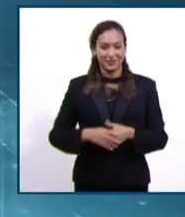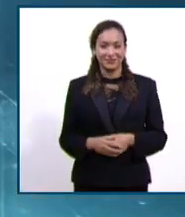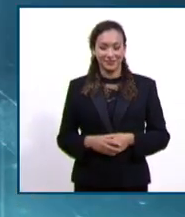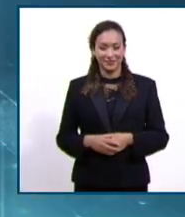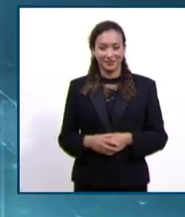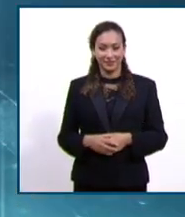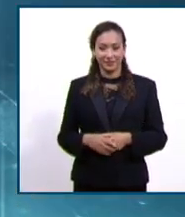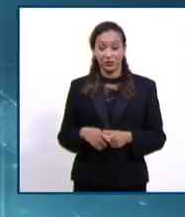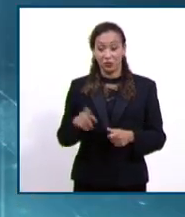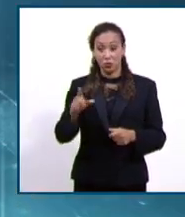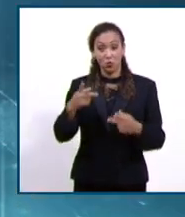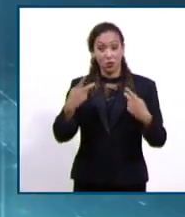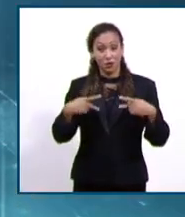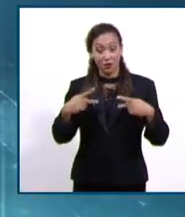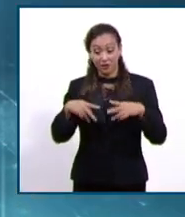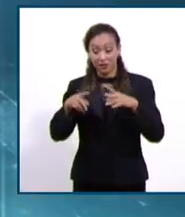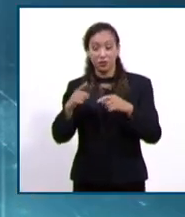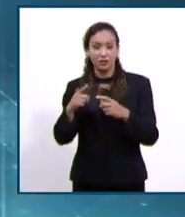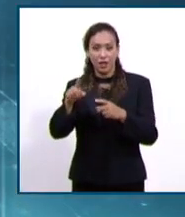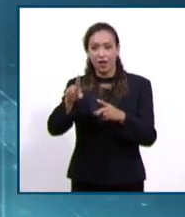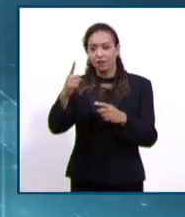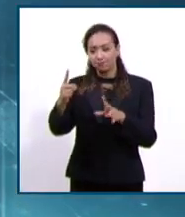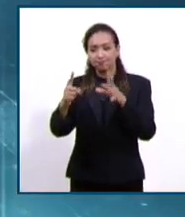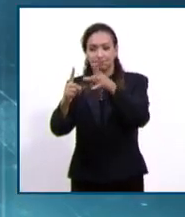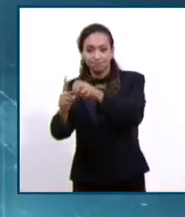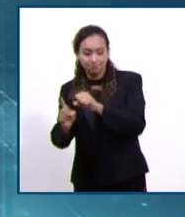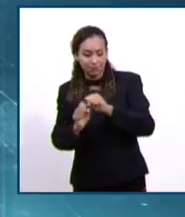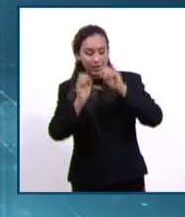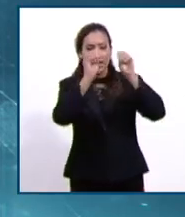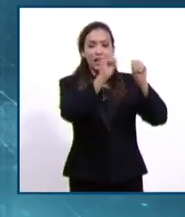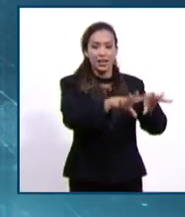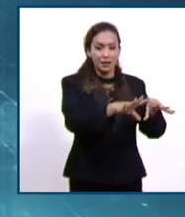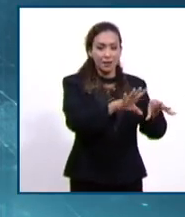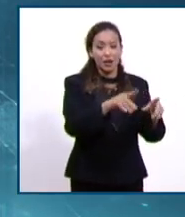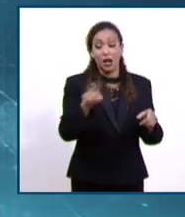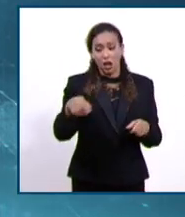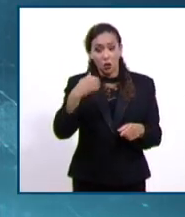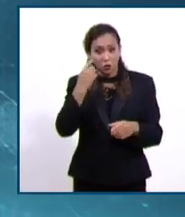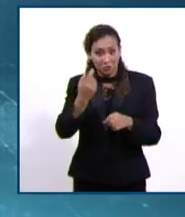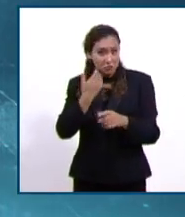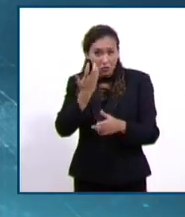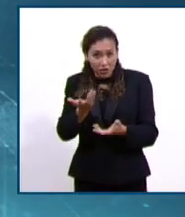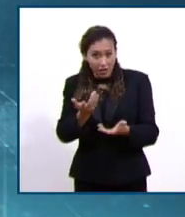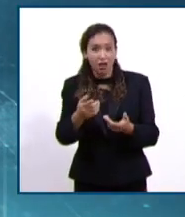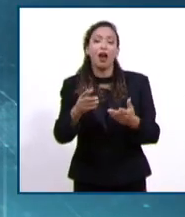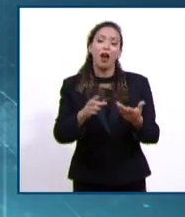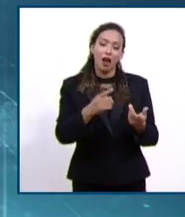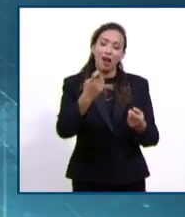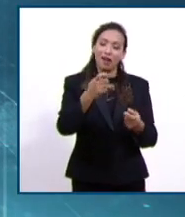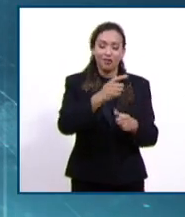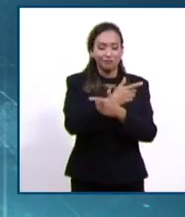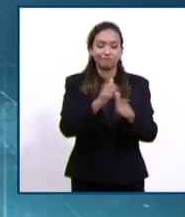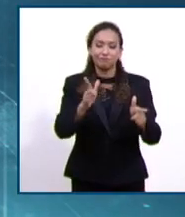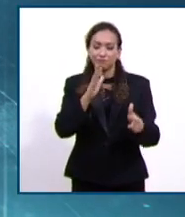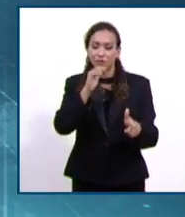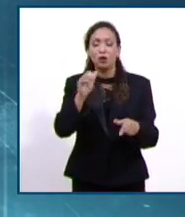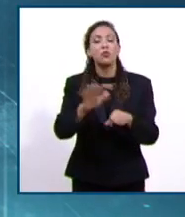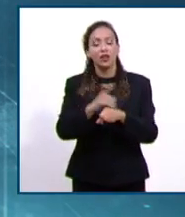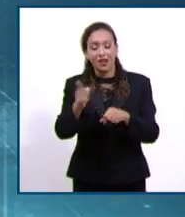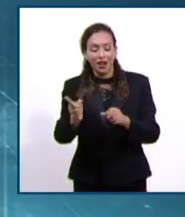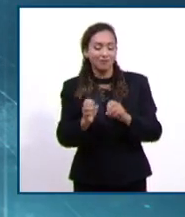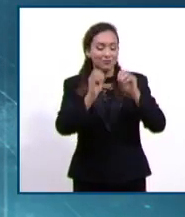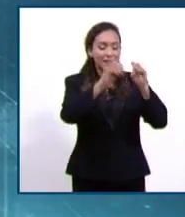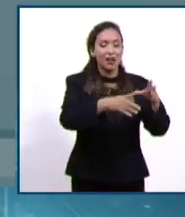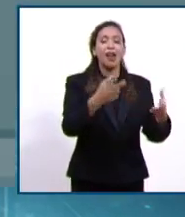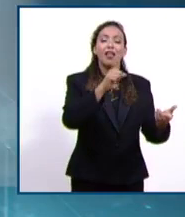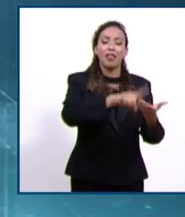El internamiento de una persona en un centro psiquiátrico contra su voluntad atenta contra la libertad, determinó la